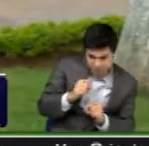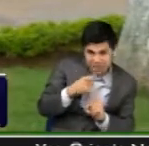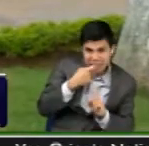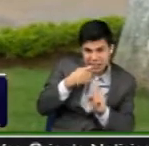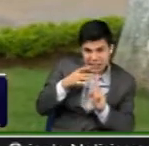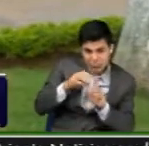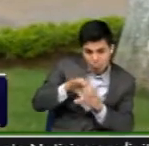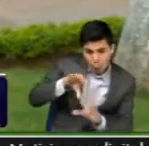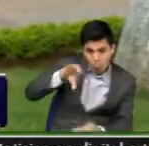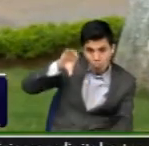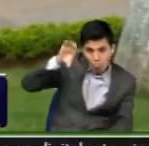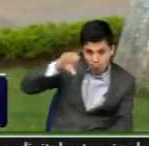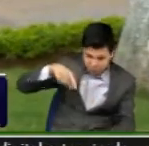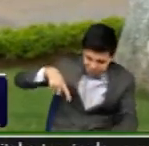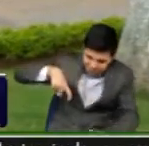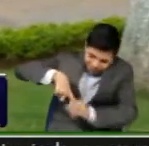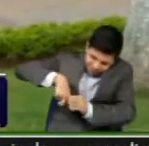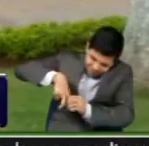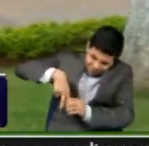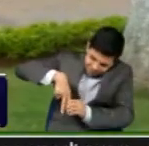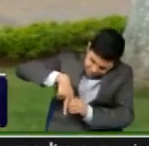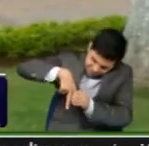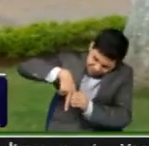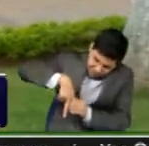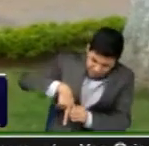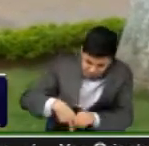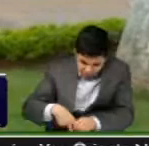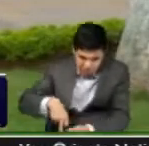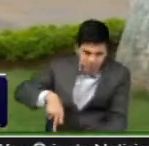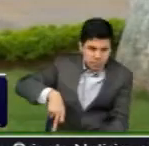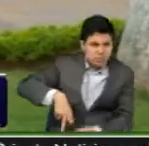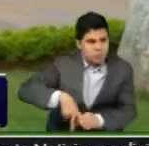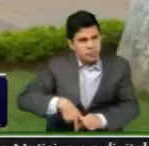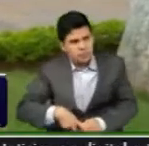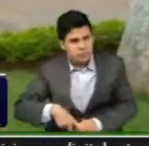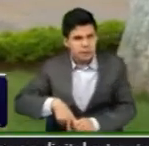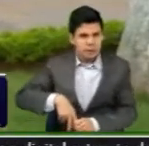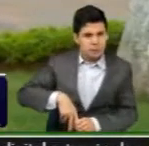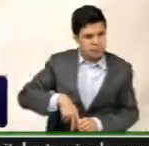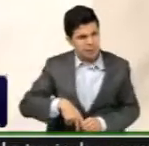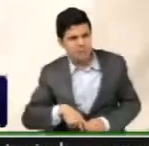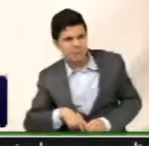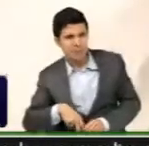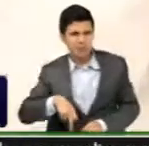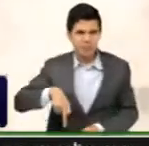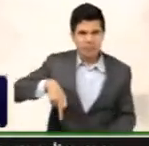PVC. Por eso pide la ayuda y la solidaridad de todos los santandereanos para poder modificarla.